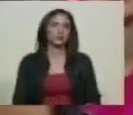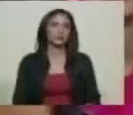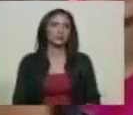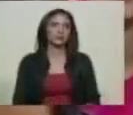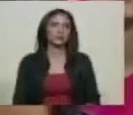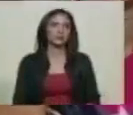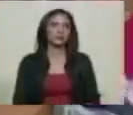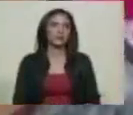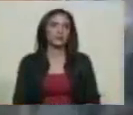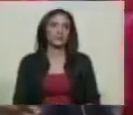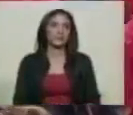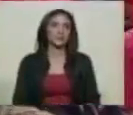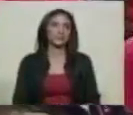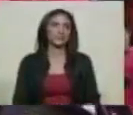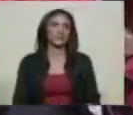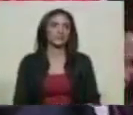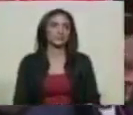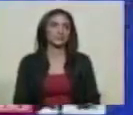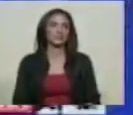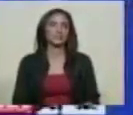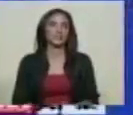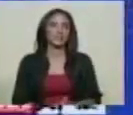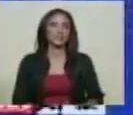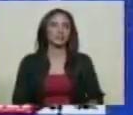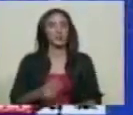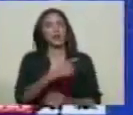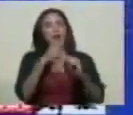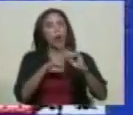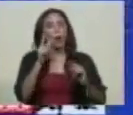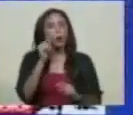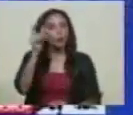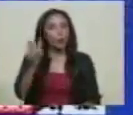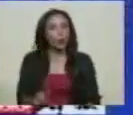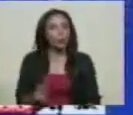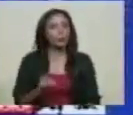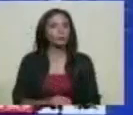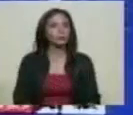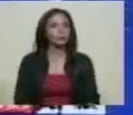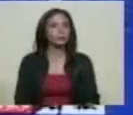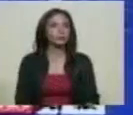Isamari Matute. Compañero Carlos Quintero.